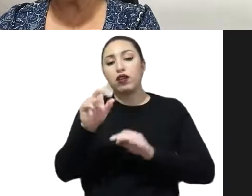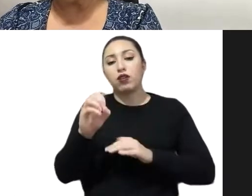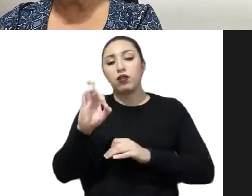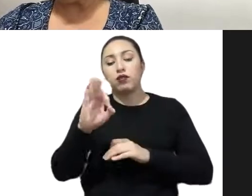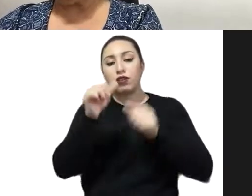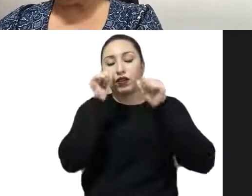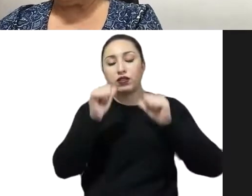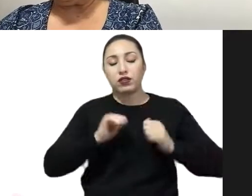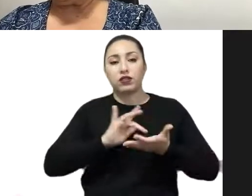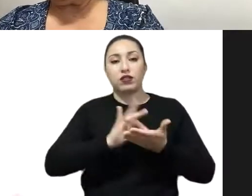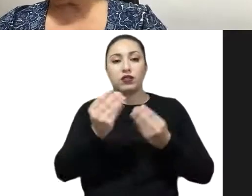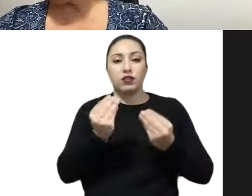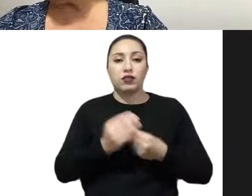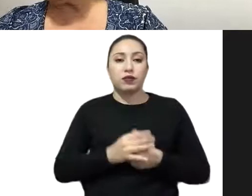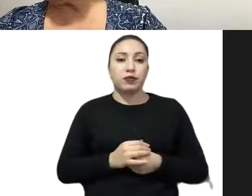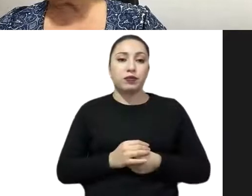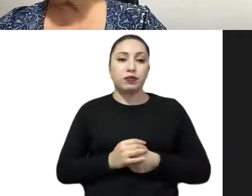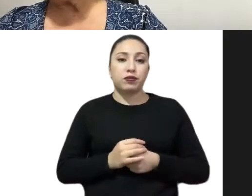atención, muchas gracias.